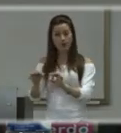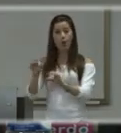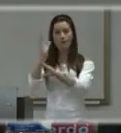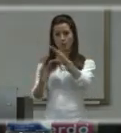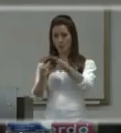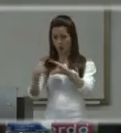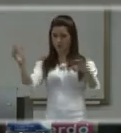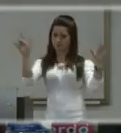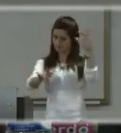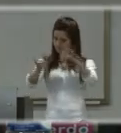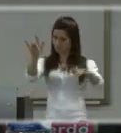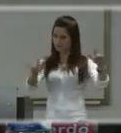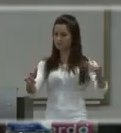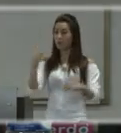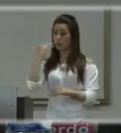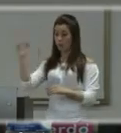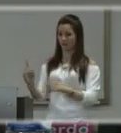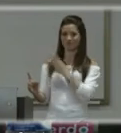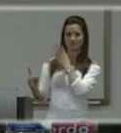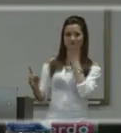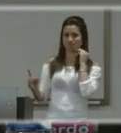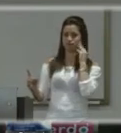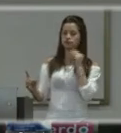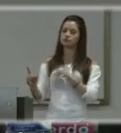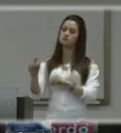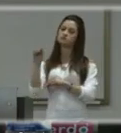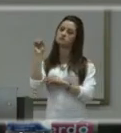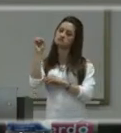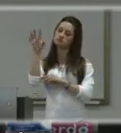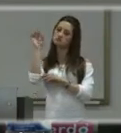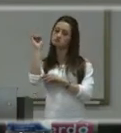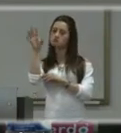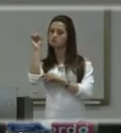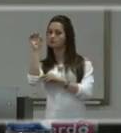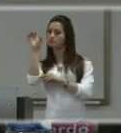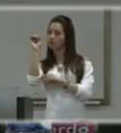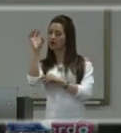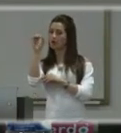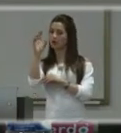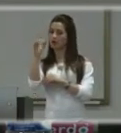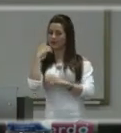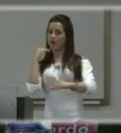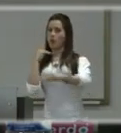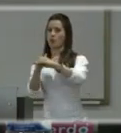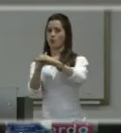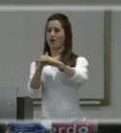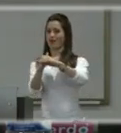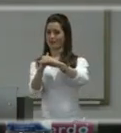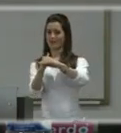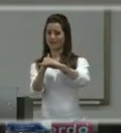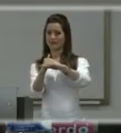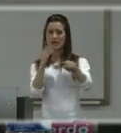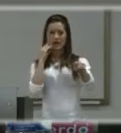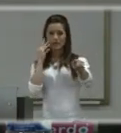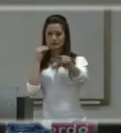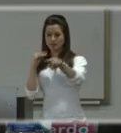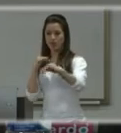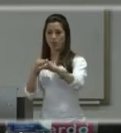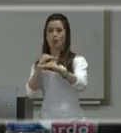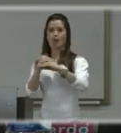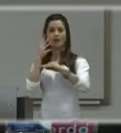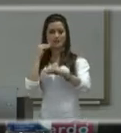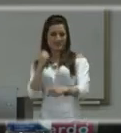identificar, ella podía generar un diálogo entre pares, porque tuvo los mismos, las